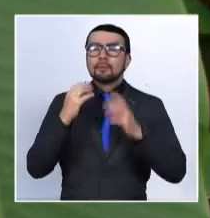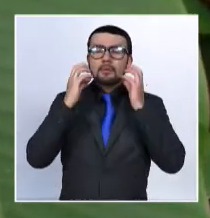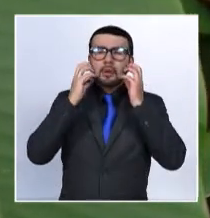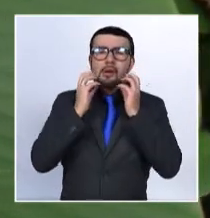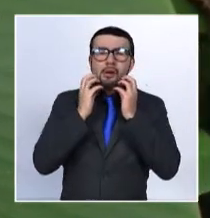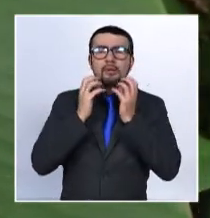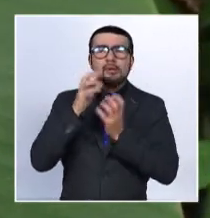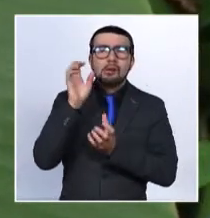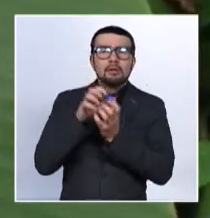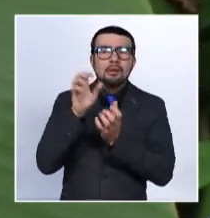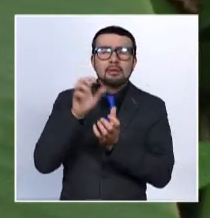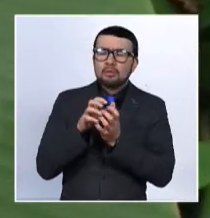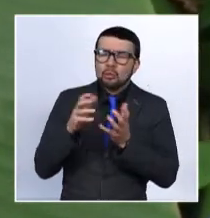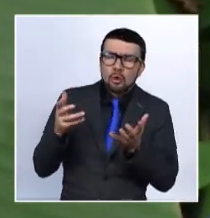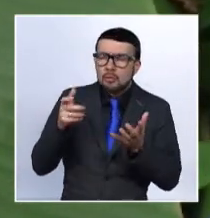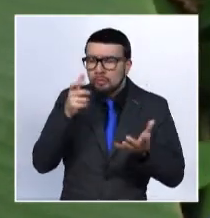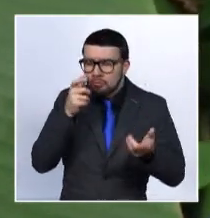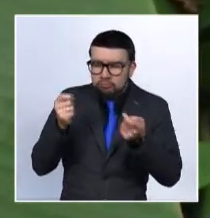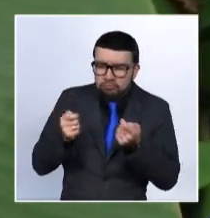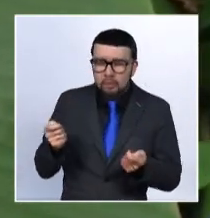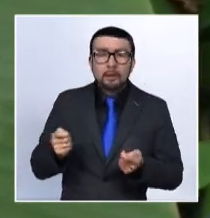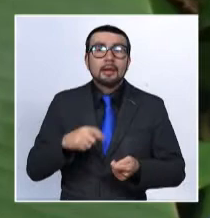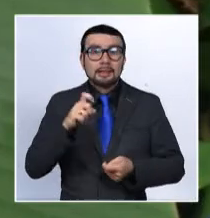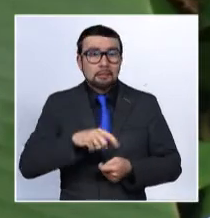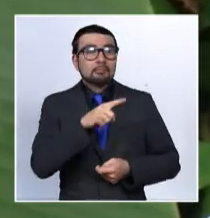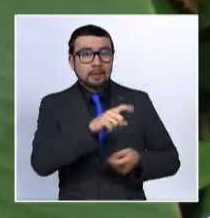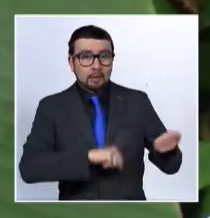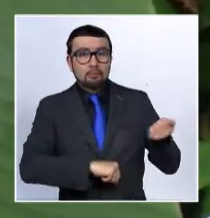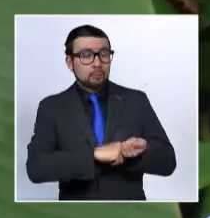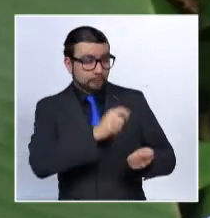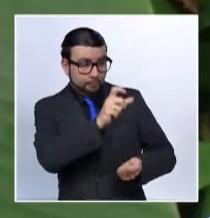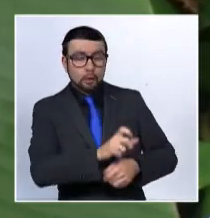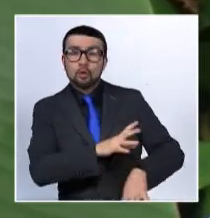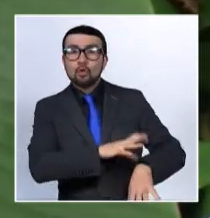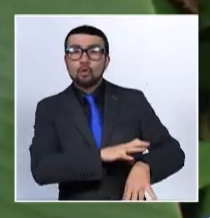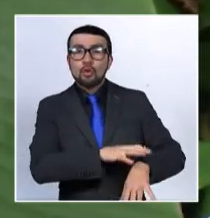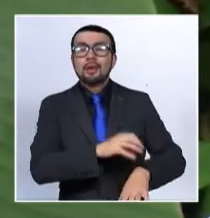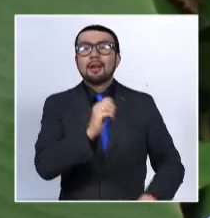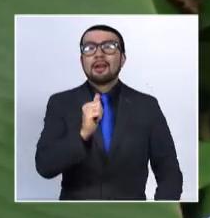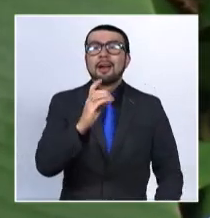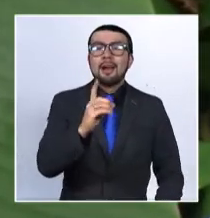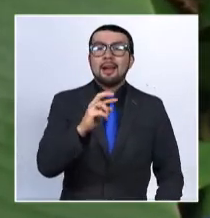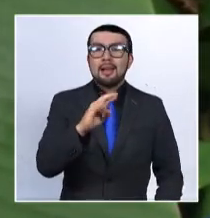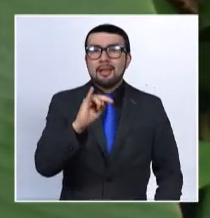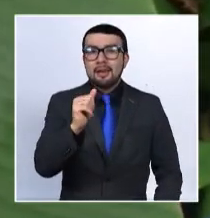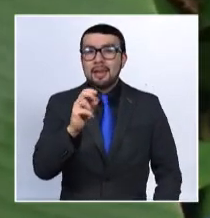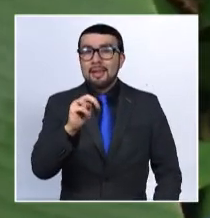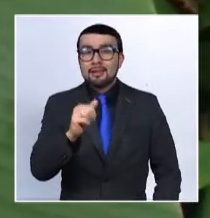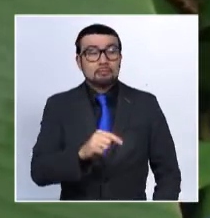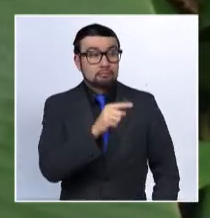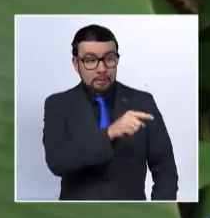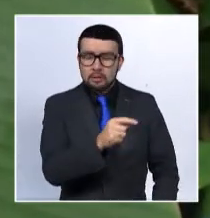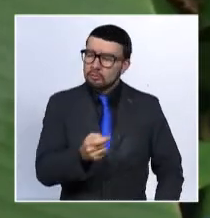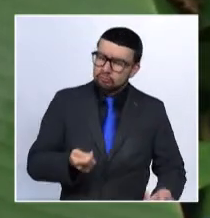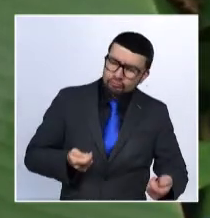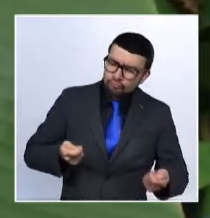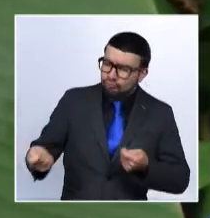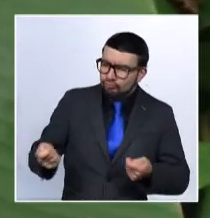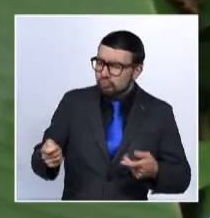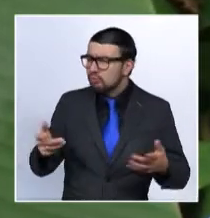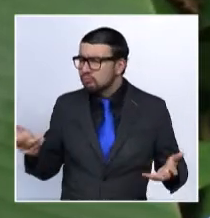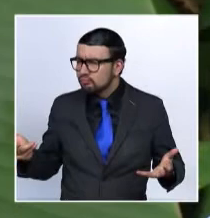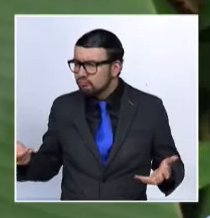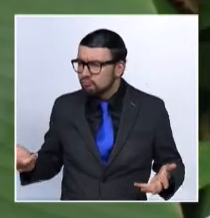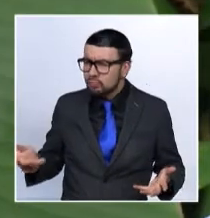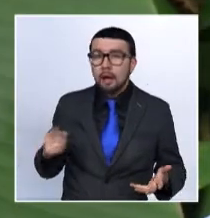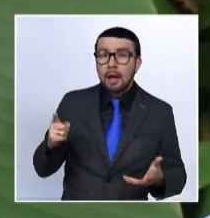Entonces necesitamos el apoyo de personas como la doctora Adriana para que nos los valore y le comunique al paciente